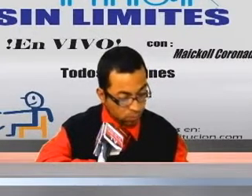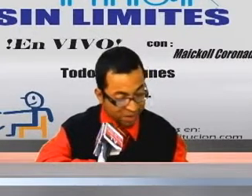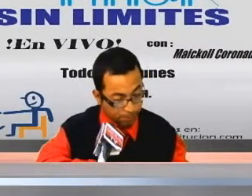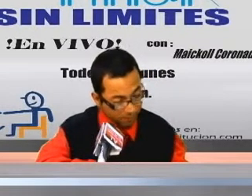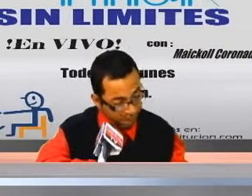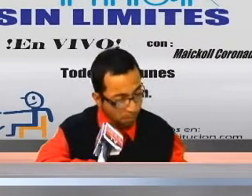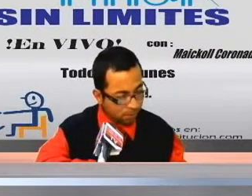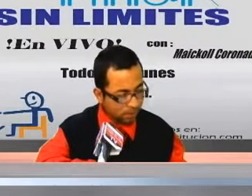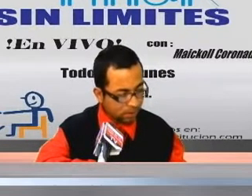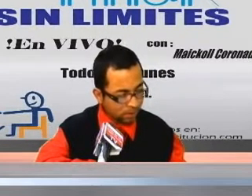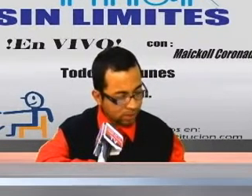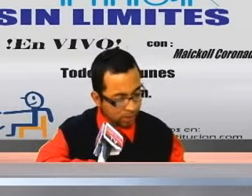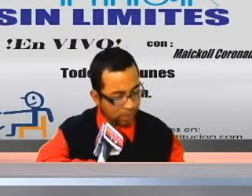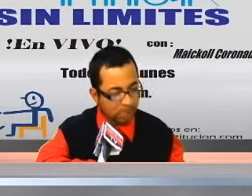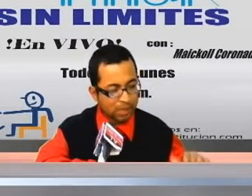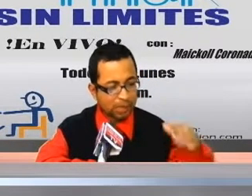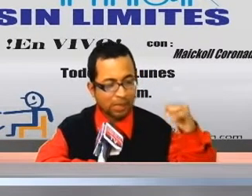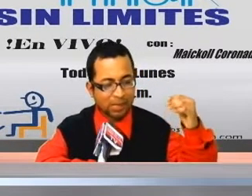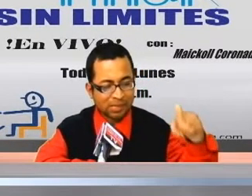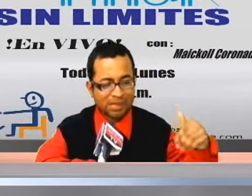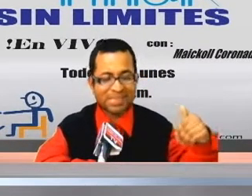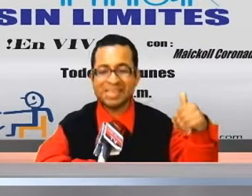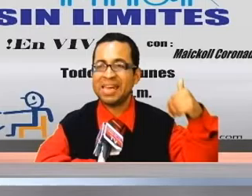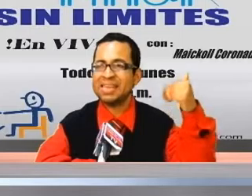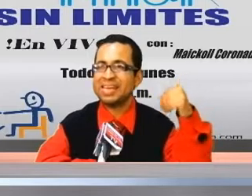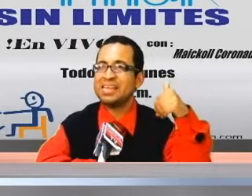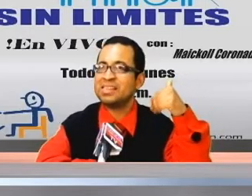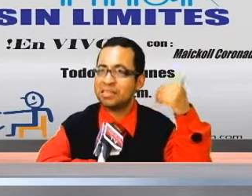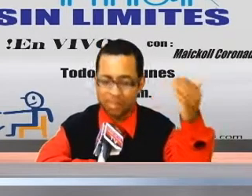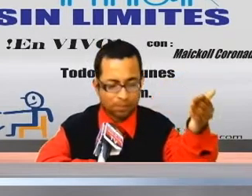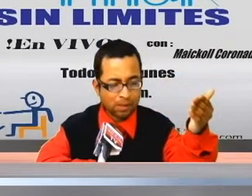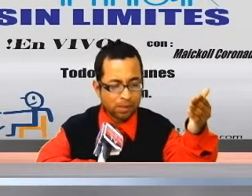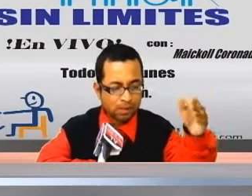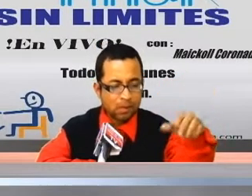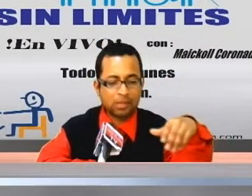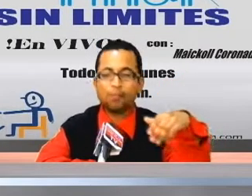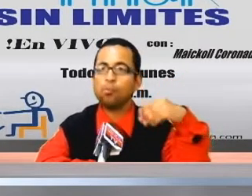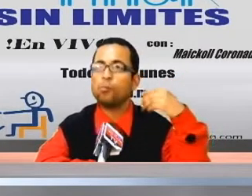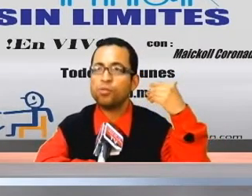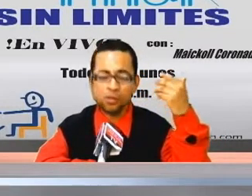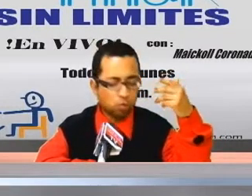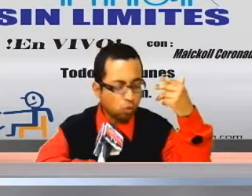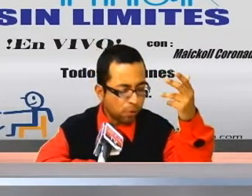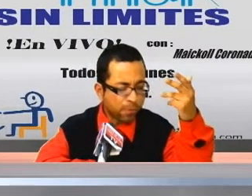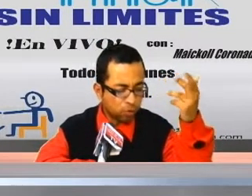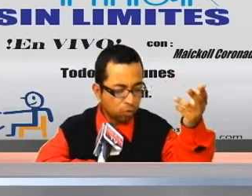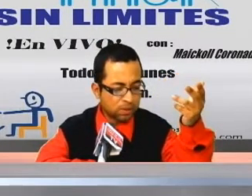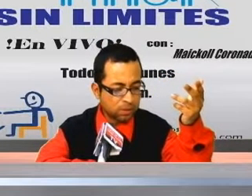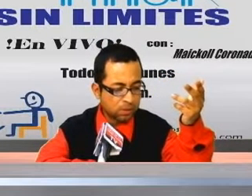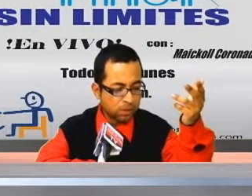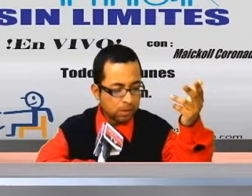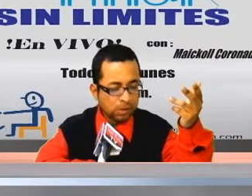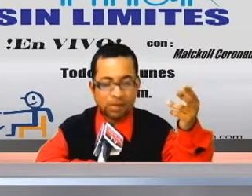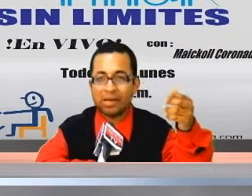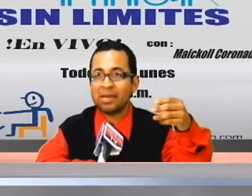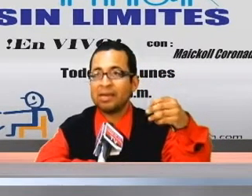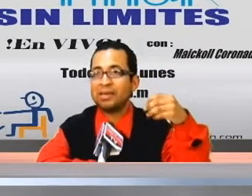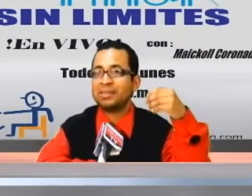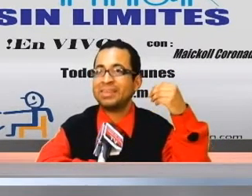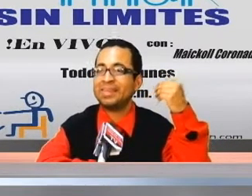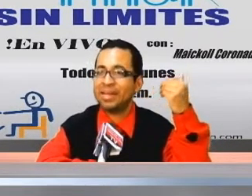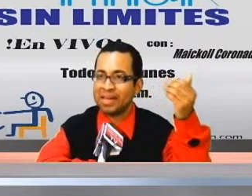1980. Bueno, esperamos realmente que esta iniciativa que está proponiendo un grupo de personas